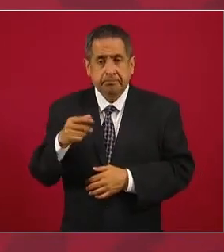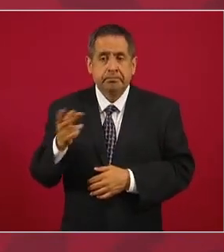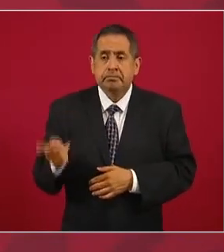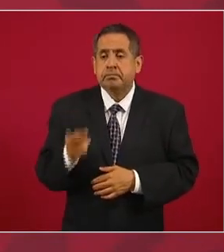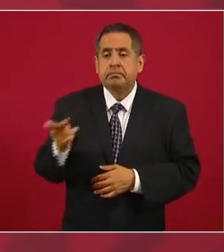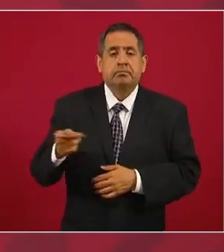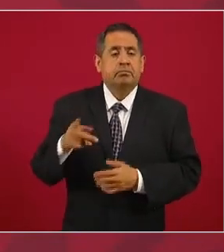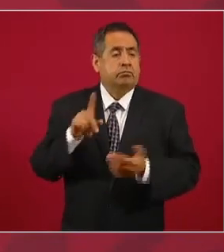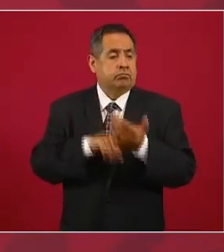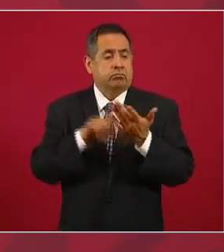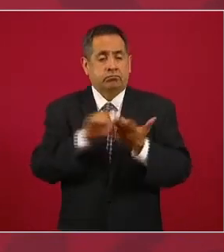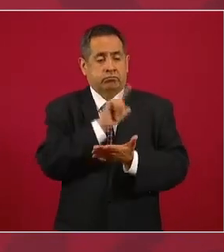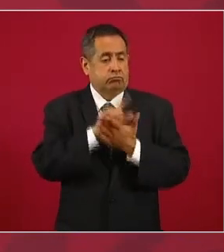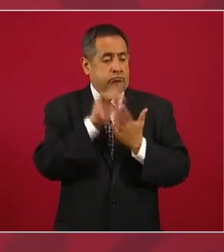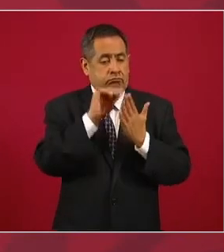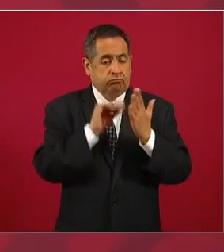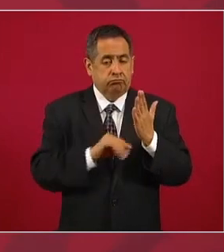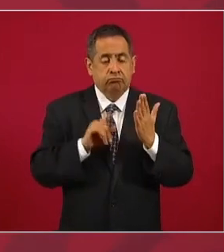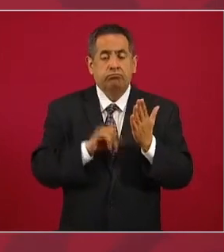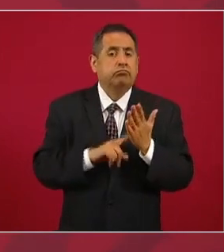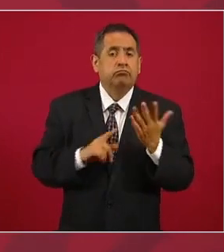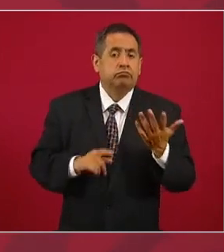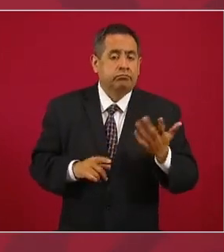consulta de conformidad con la ley